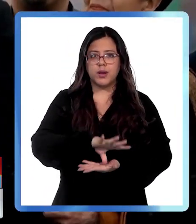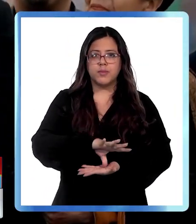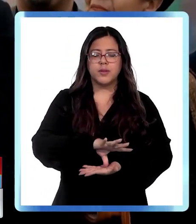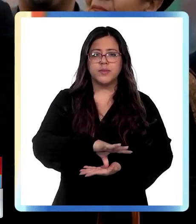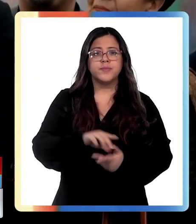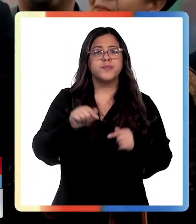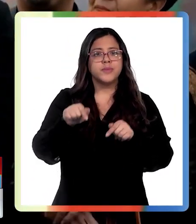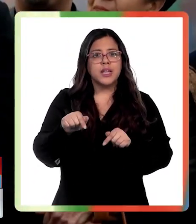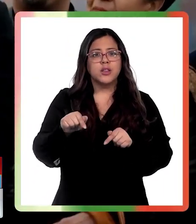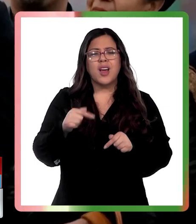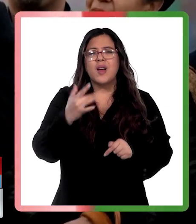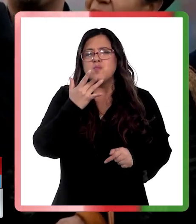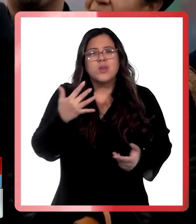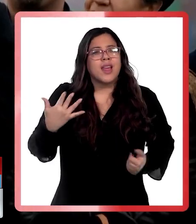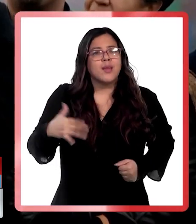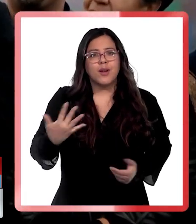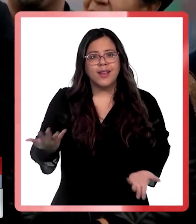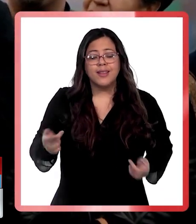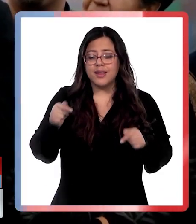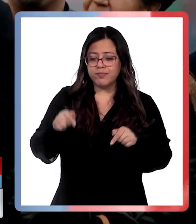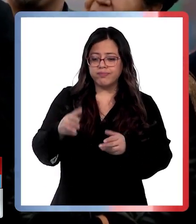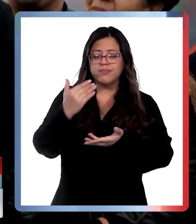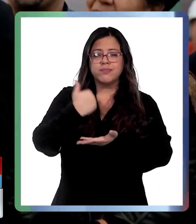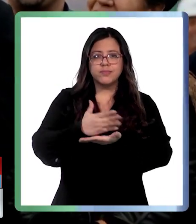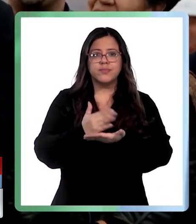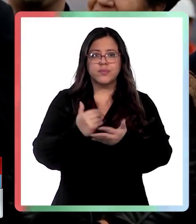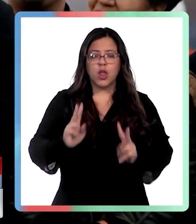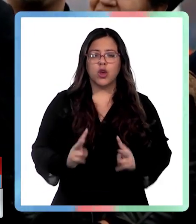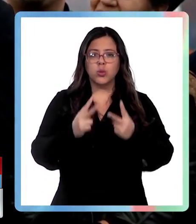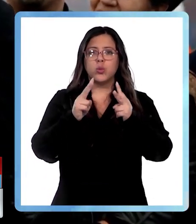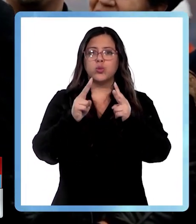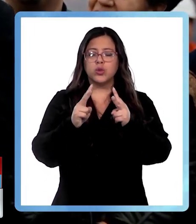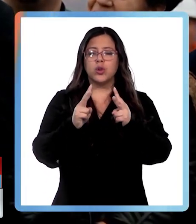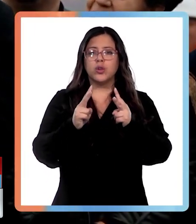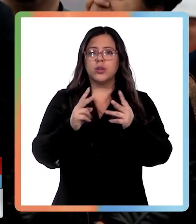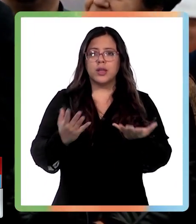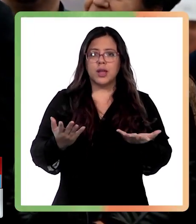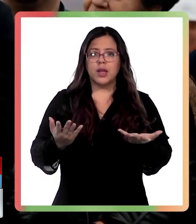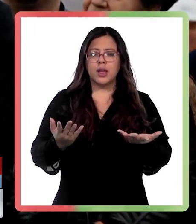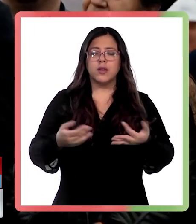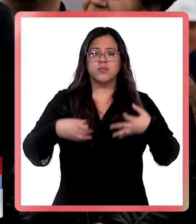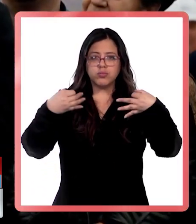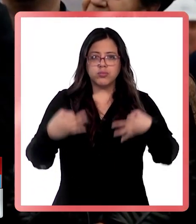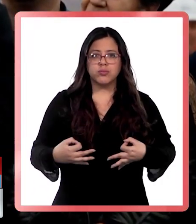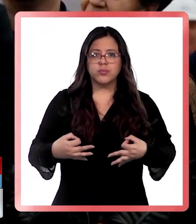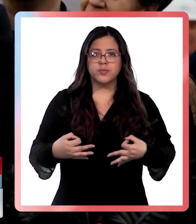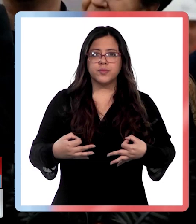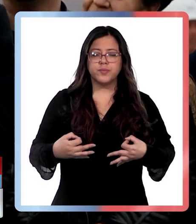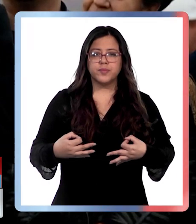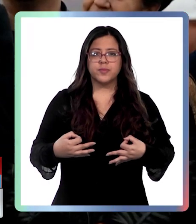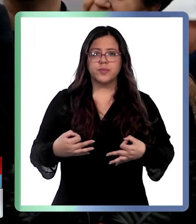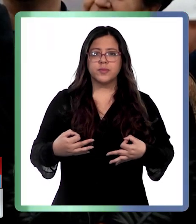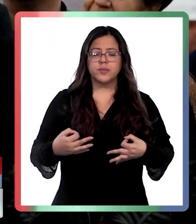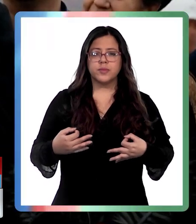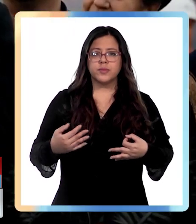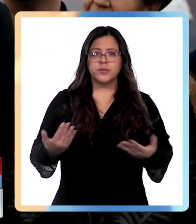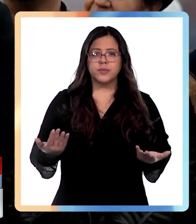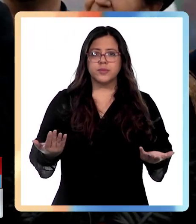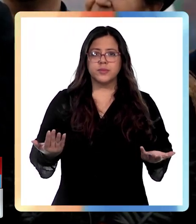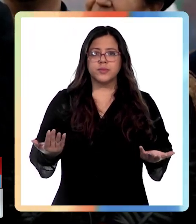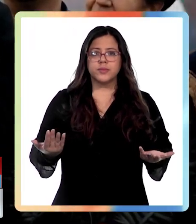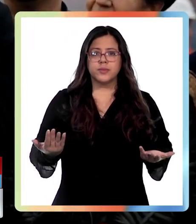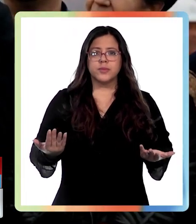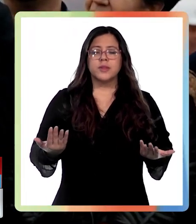país. Y esto es muy importante porque acá se está planificando una obra que va a estar plenamente operativa, por lo menos